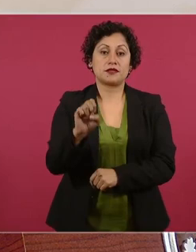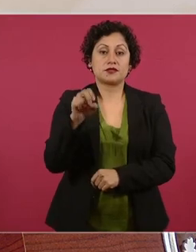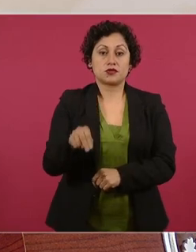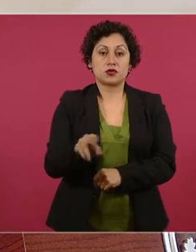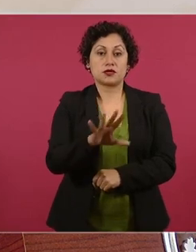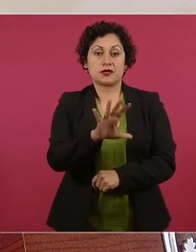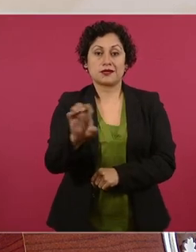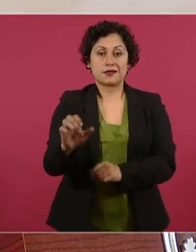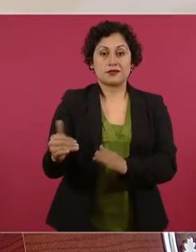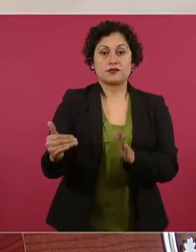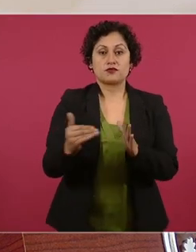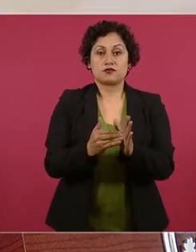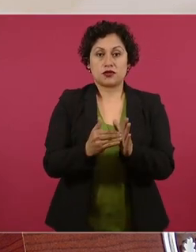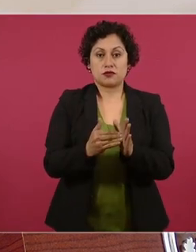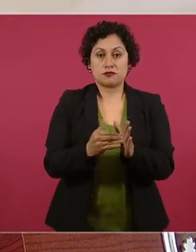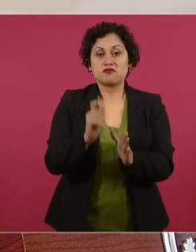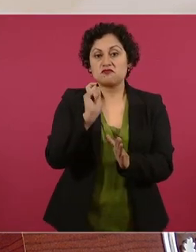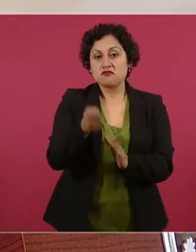en la recaudación.